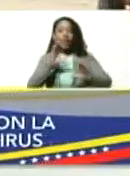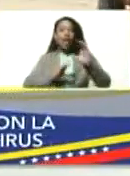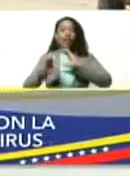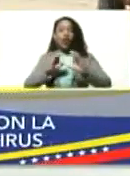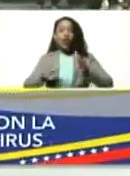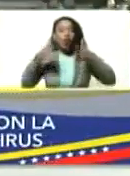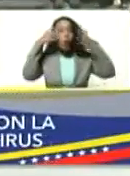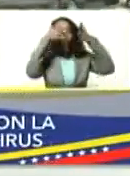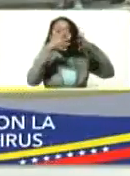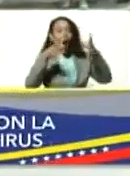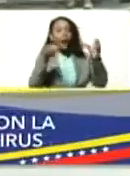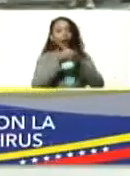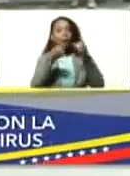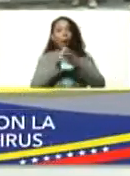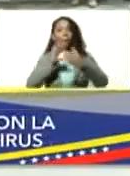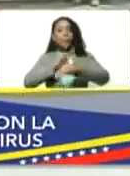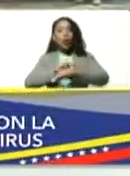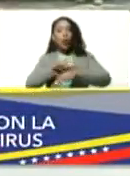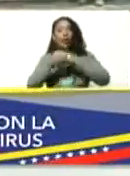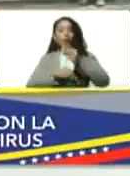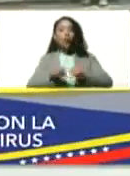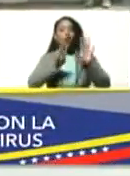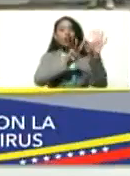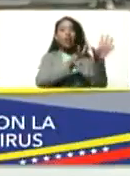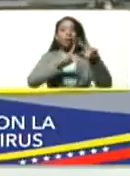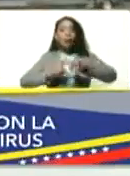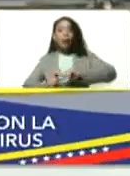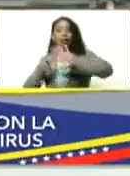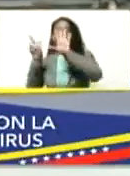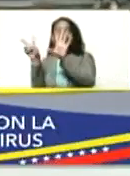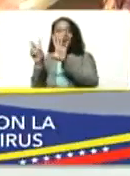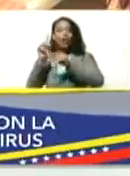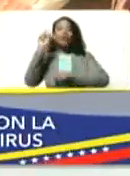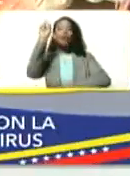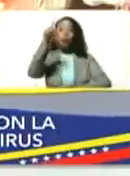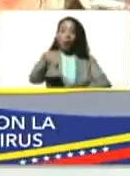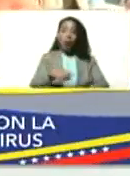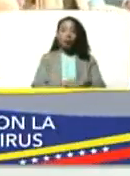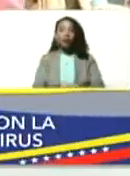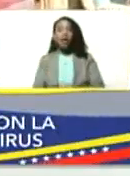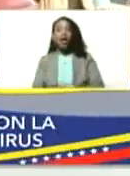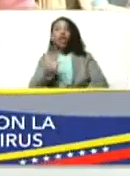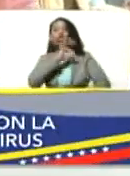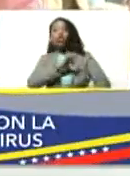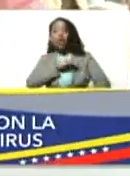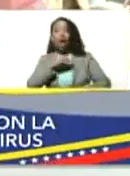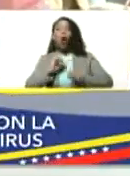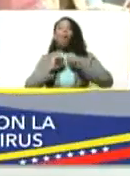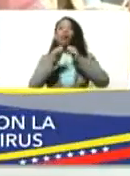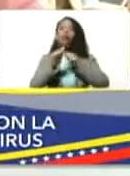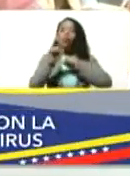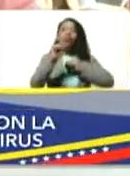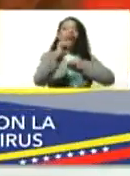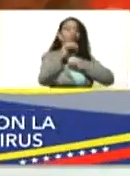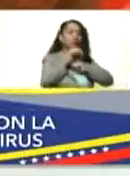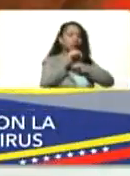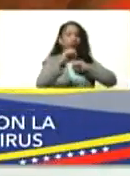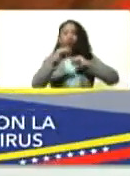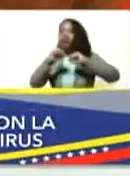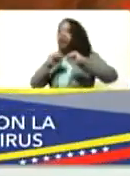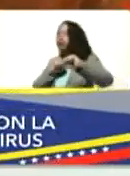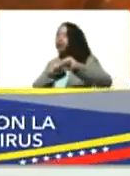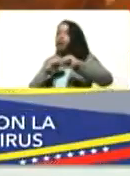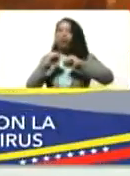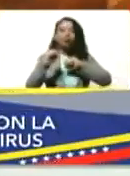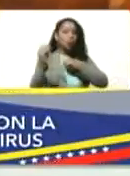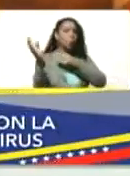los equipos médicos, creamos el 7+7 también. Y la sociedad empezó a moverse, paso a paso,